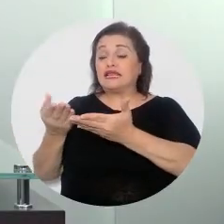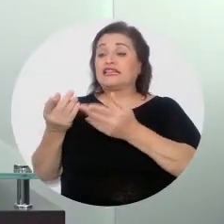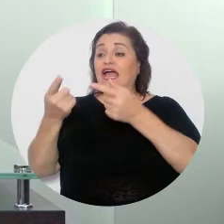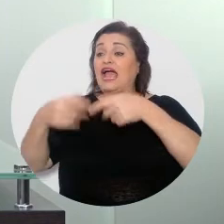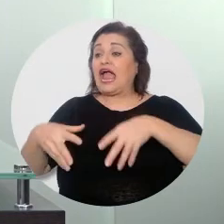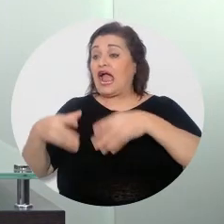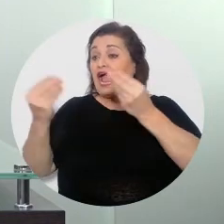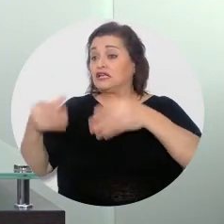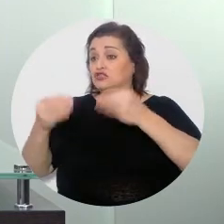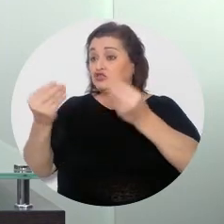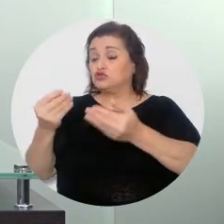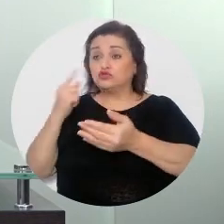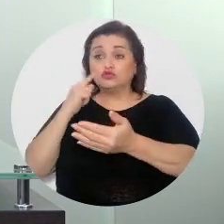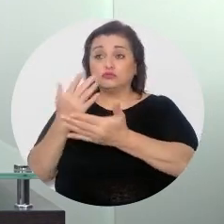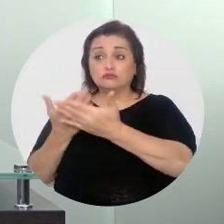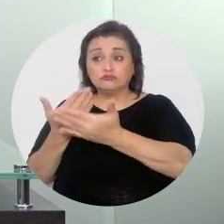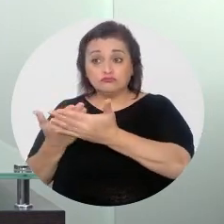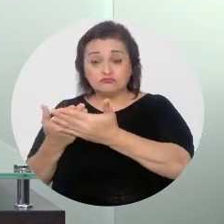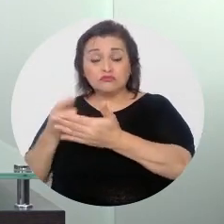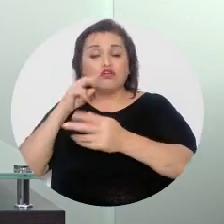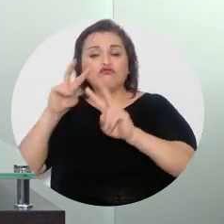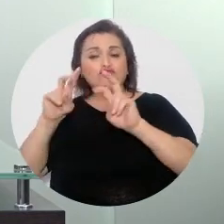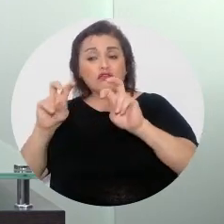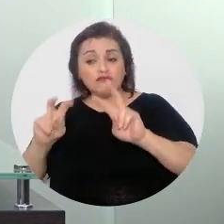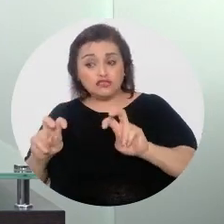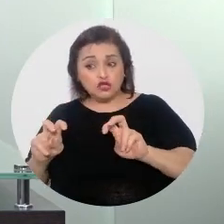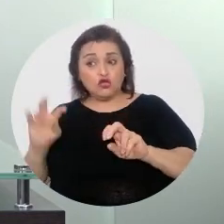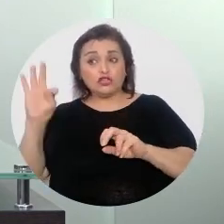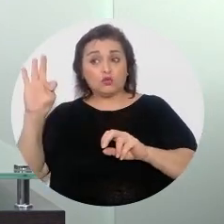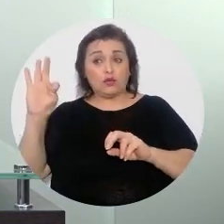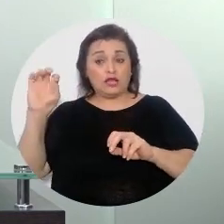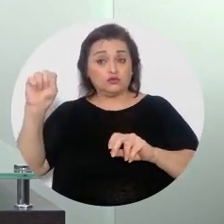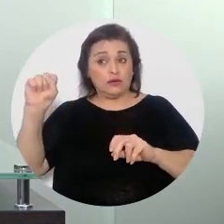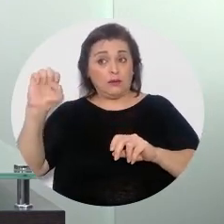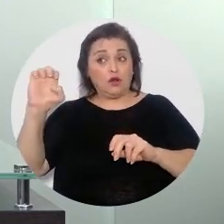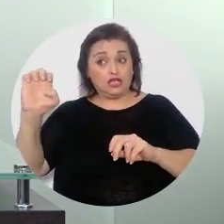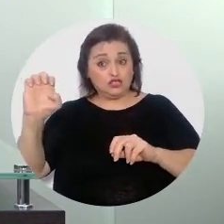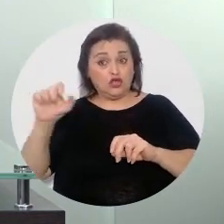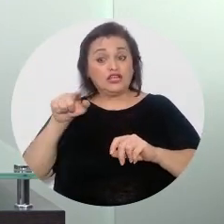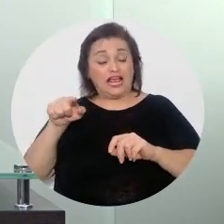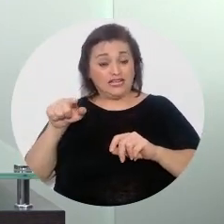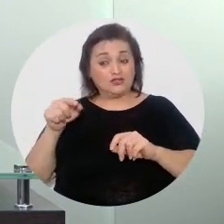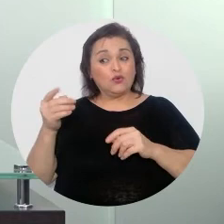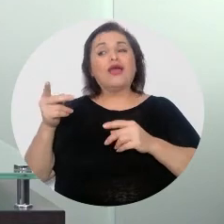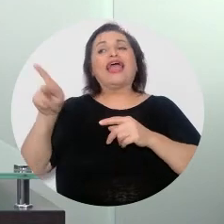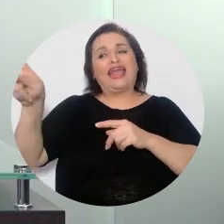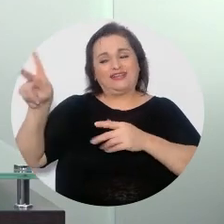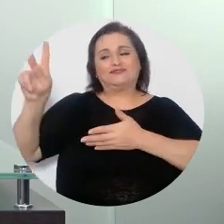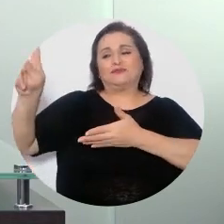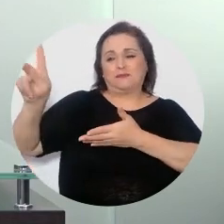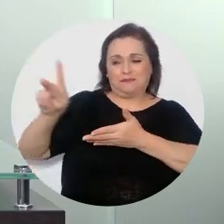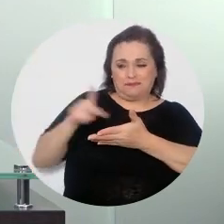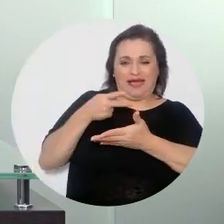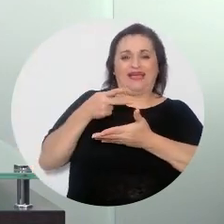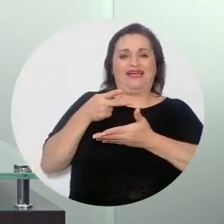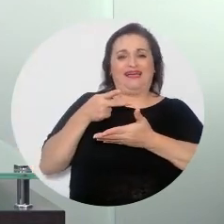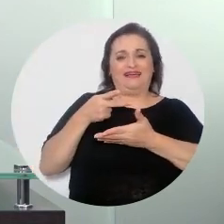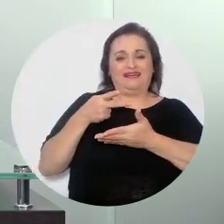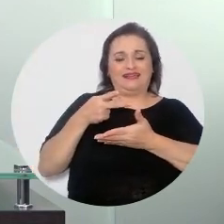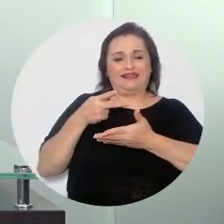la respectiva liquidación de gastos y luego de la revisión del Tribunal Supremo de Elecciones, es que éste ordena el giro